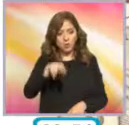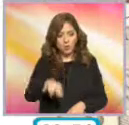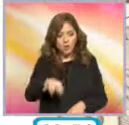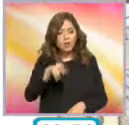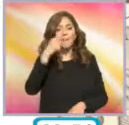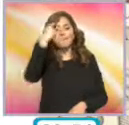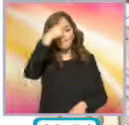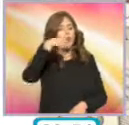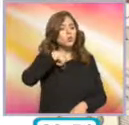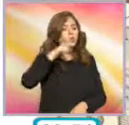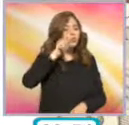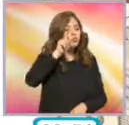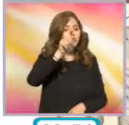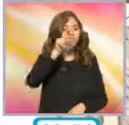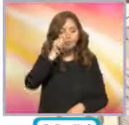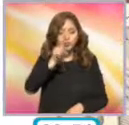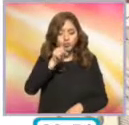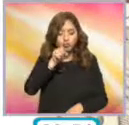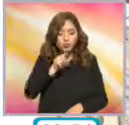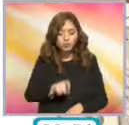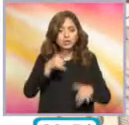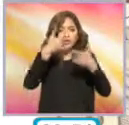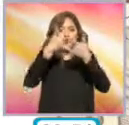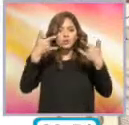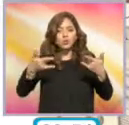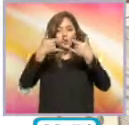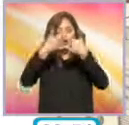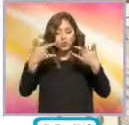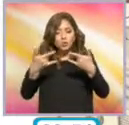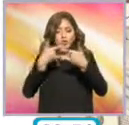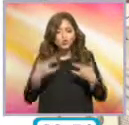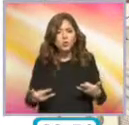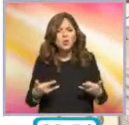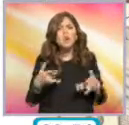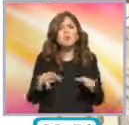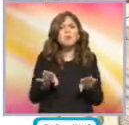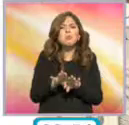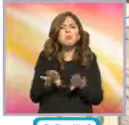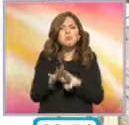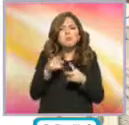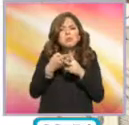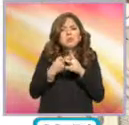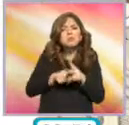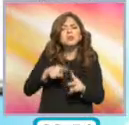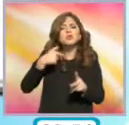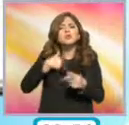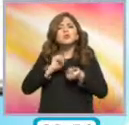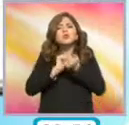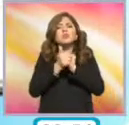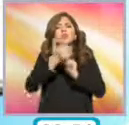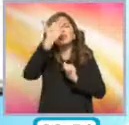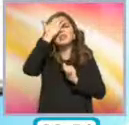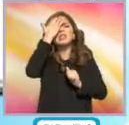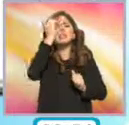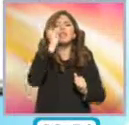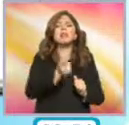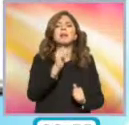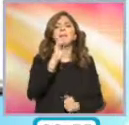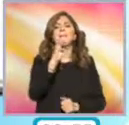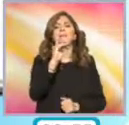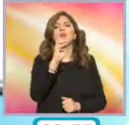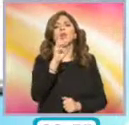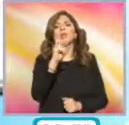a picarle, ¿no? A las historias de, claro, ¿dónde comenzó nuestra exploración por la biodiversidad? Pues bueno, justamente